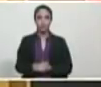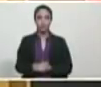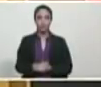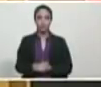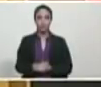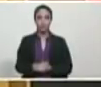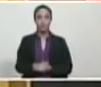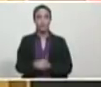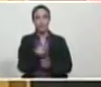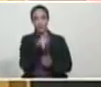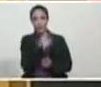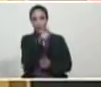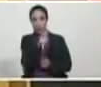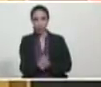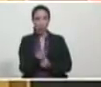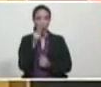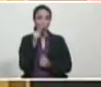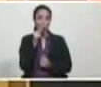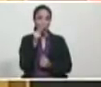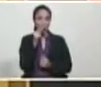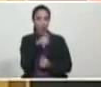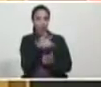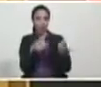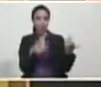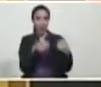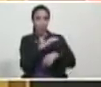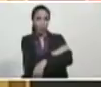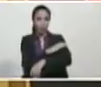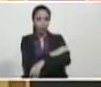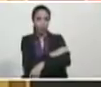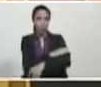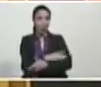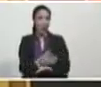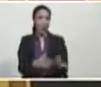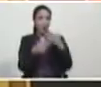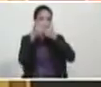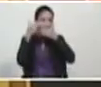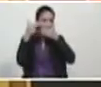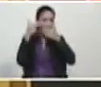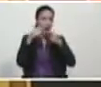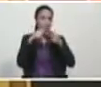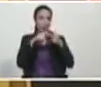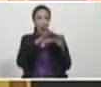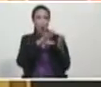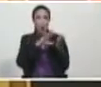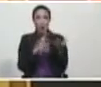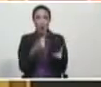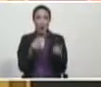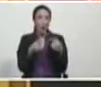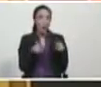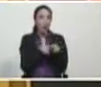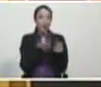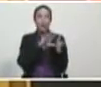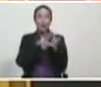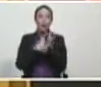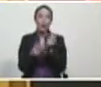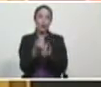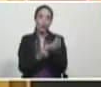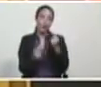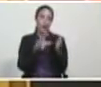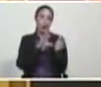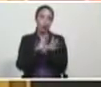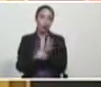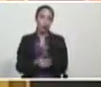El títere diabólico auspicia medidas de embargo, secuestro, robo de los recursos de Venezuela. Y el